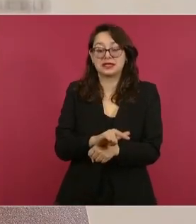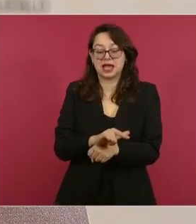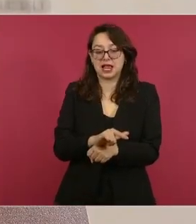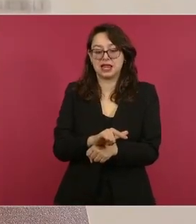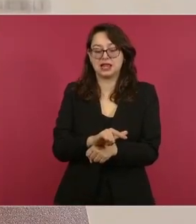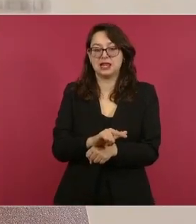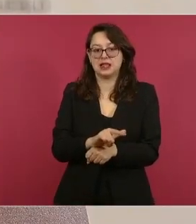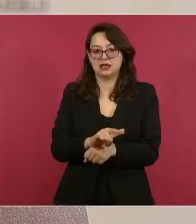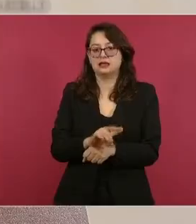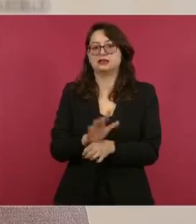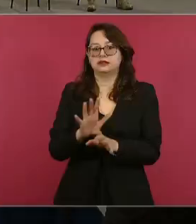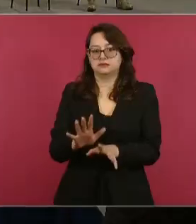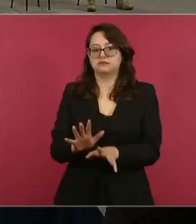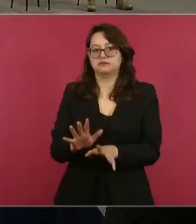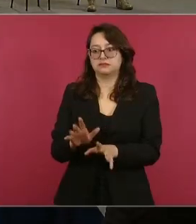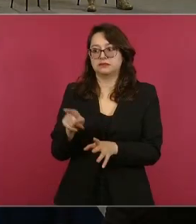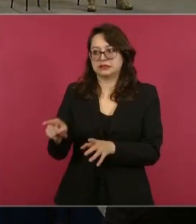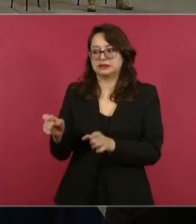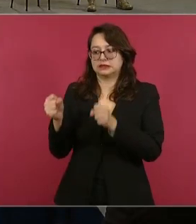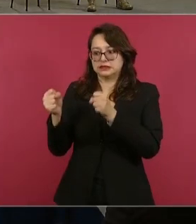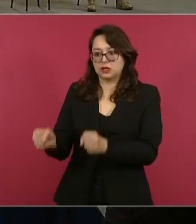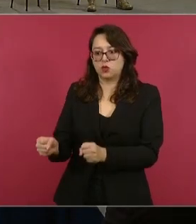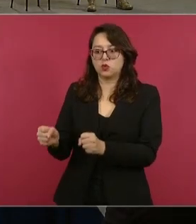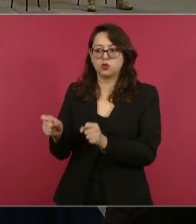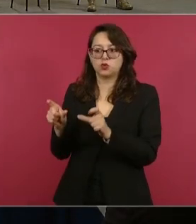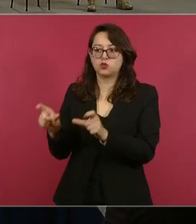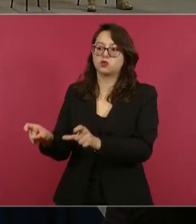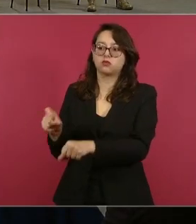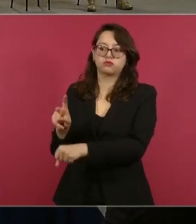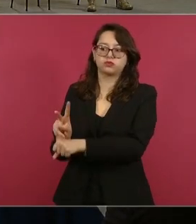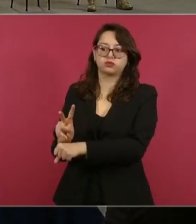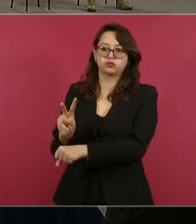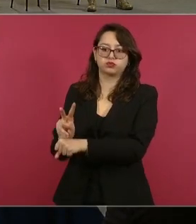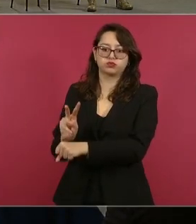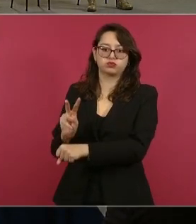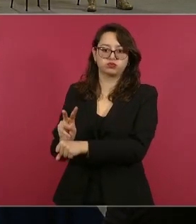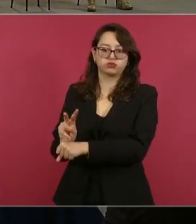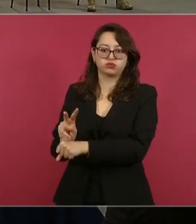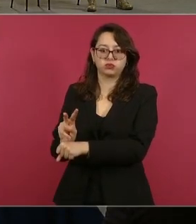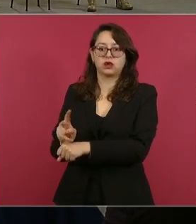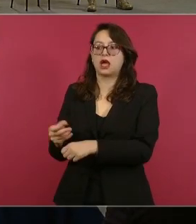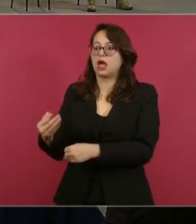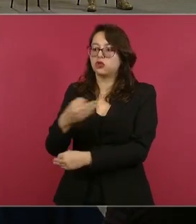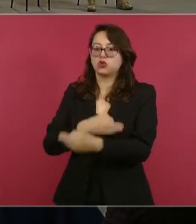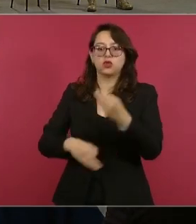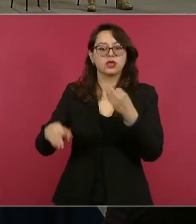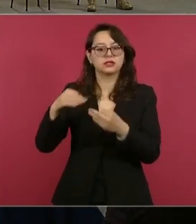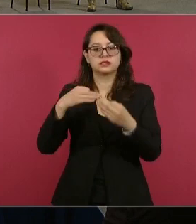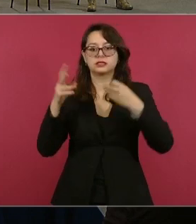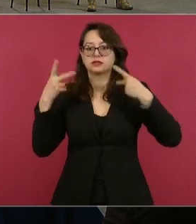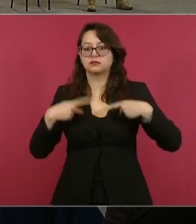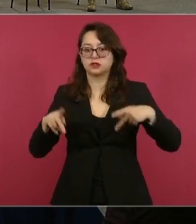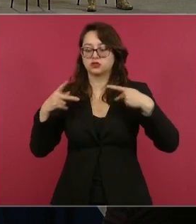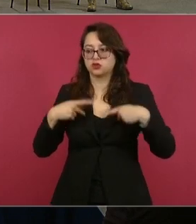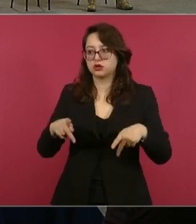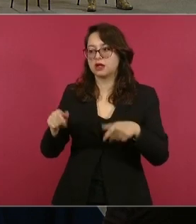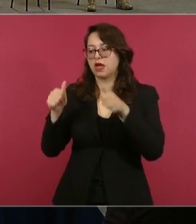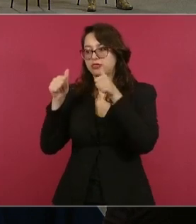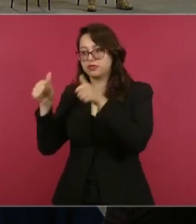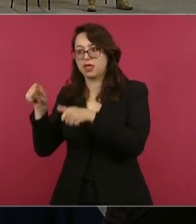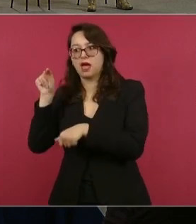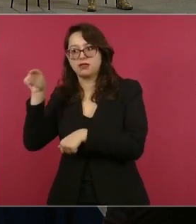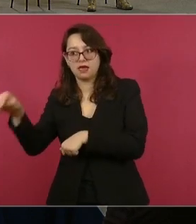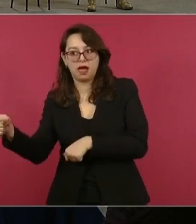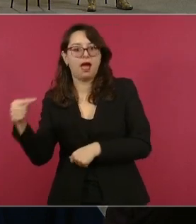nosotros. Ahí tenemos la seguridad y tenemos personal que va a atender a todos los que vayan llegando. Conforme se